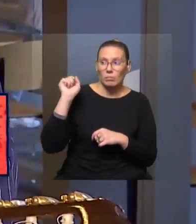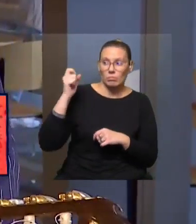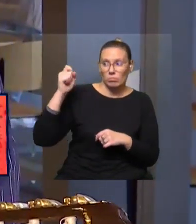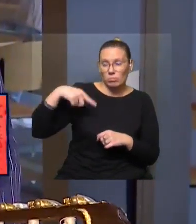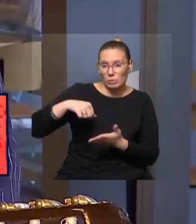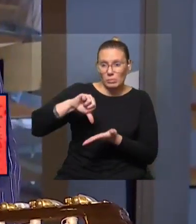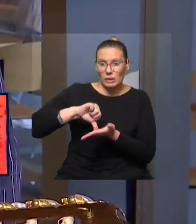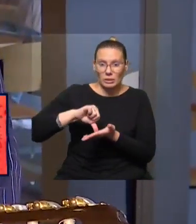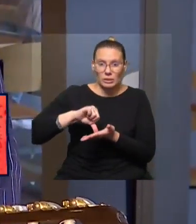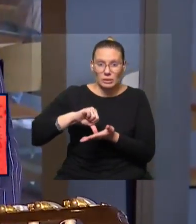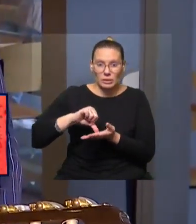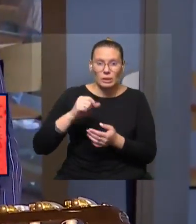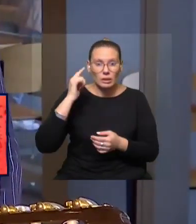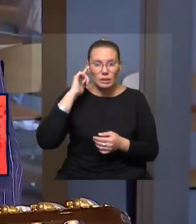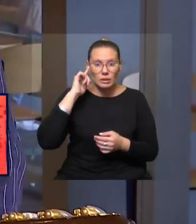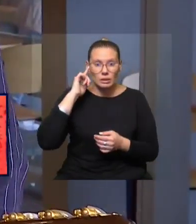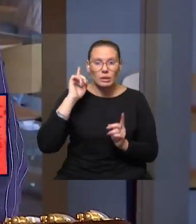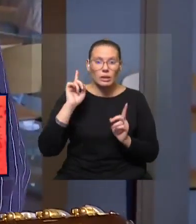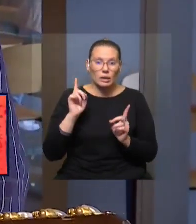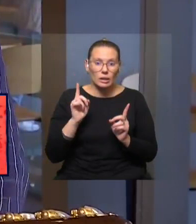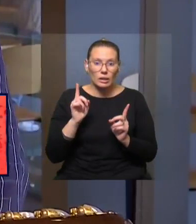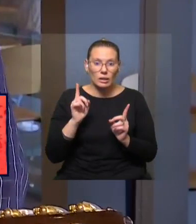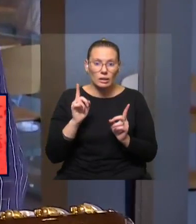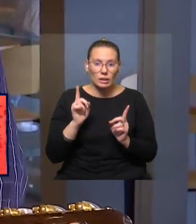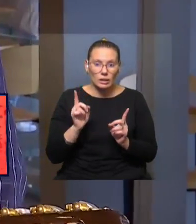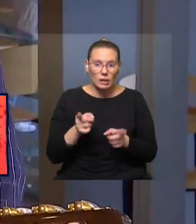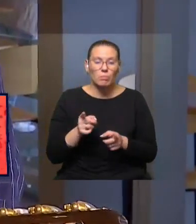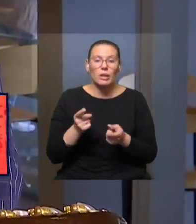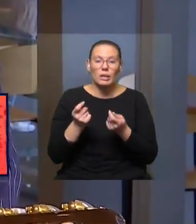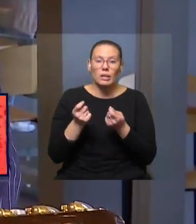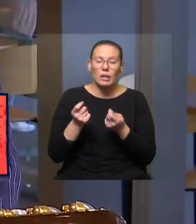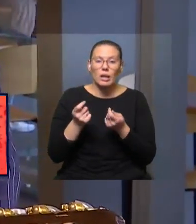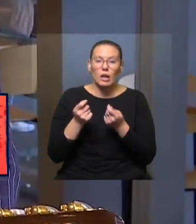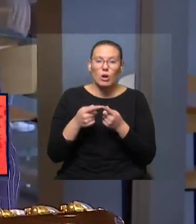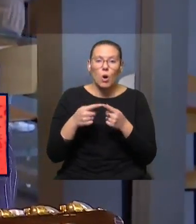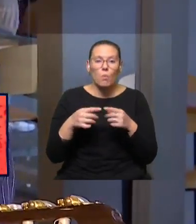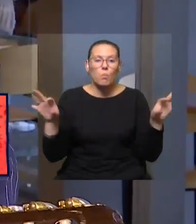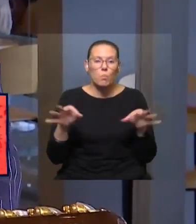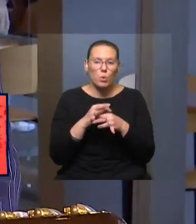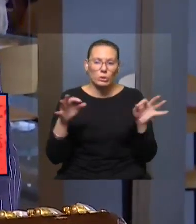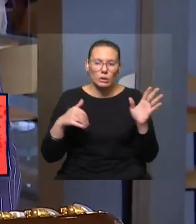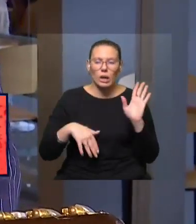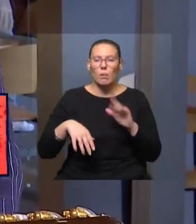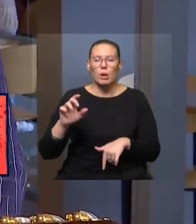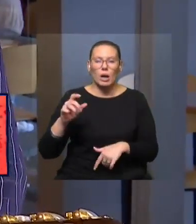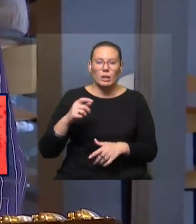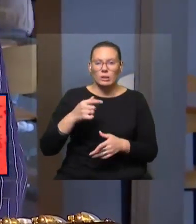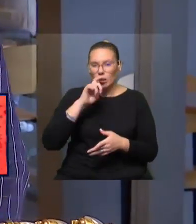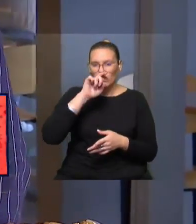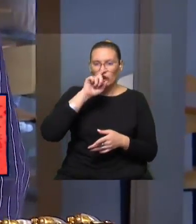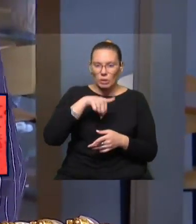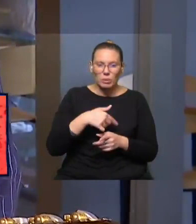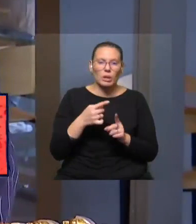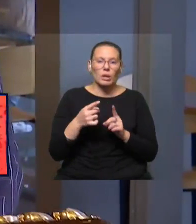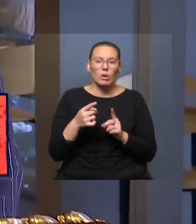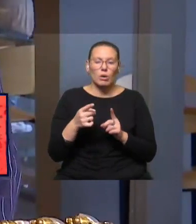este y también con con influencias de de la música más urbana más más de Montevideo y